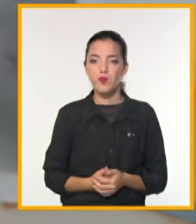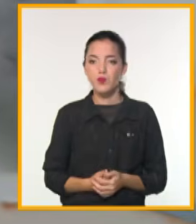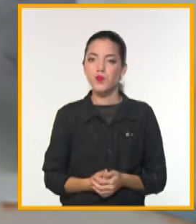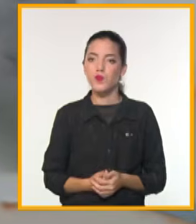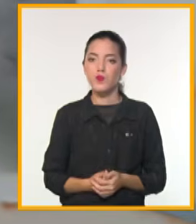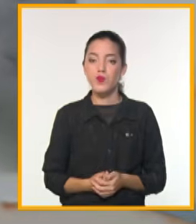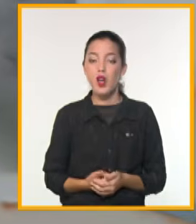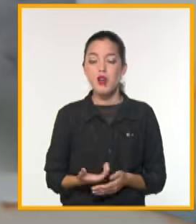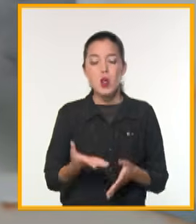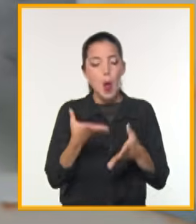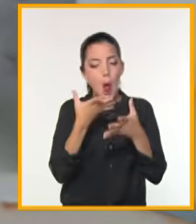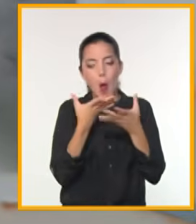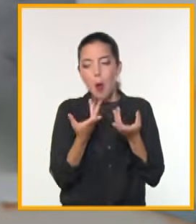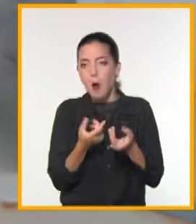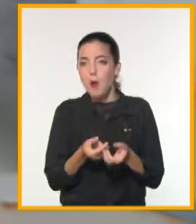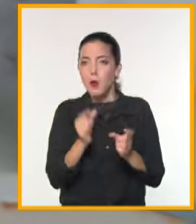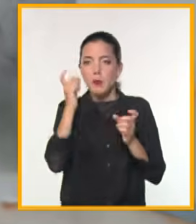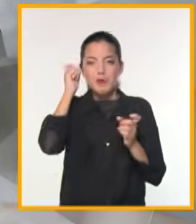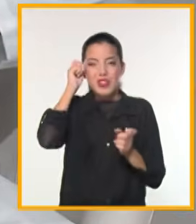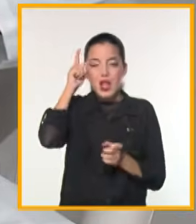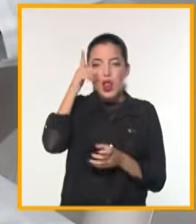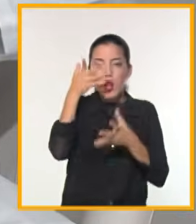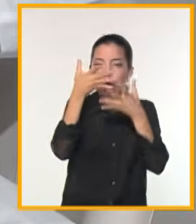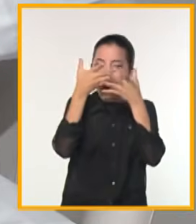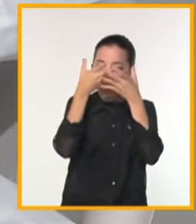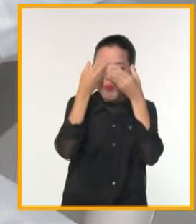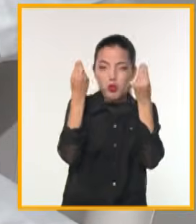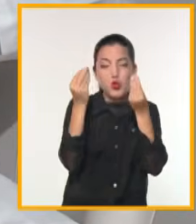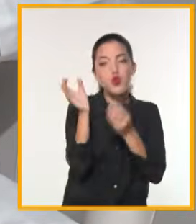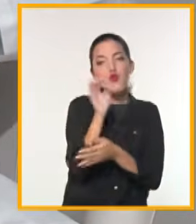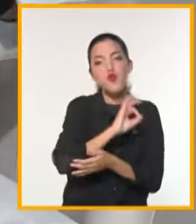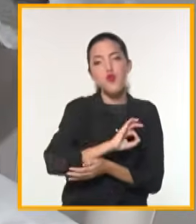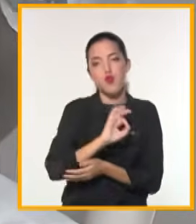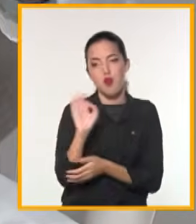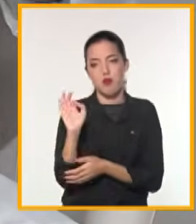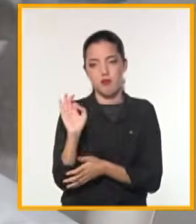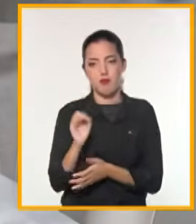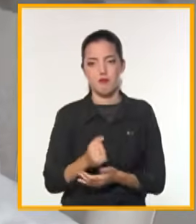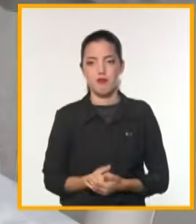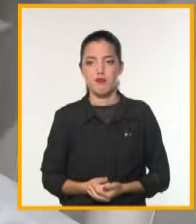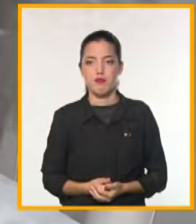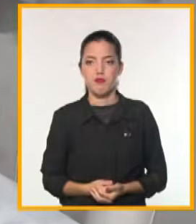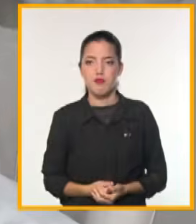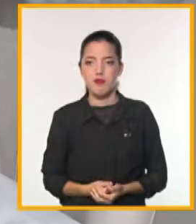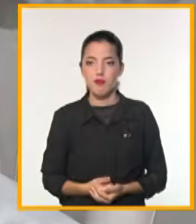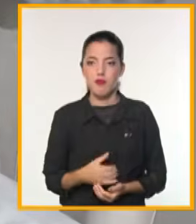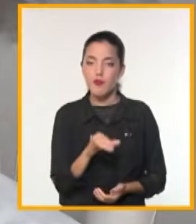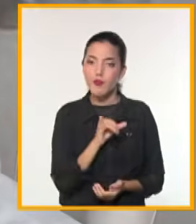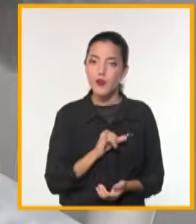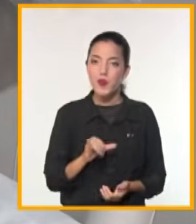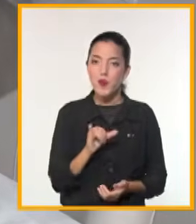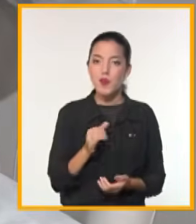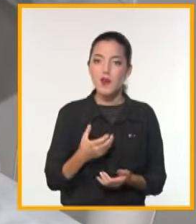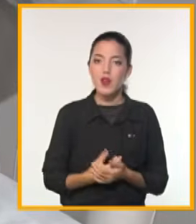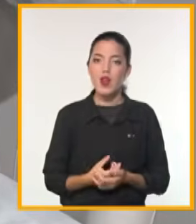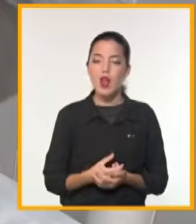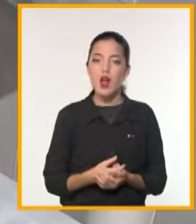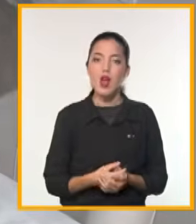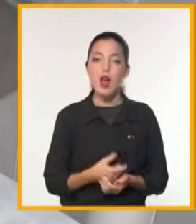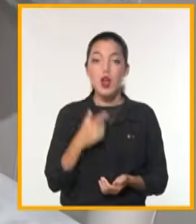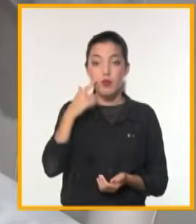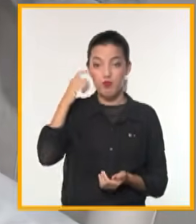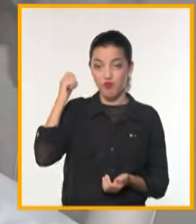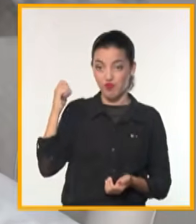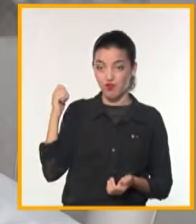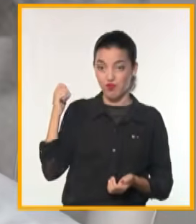Inolvidable experiencia, ¿no, Jorge? Y ahí, sí, para mí sí, realmente, porque bueno, yo tenía que dormir, ahí está Emiliano, que yo lo